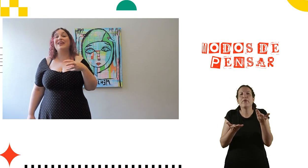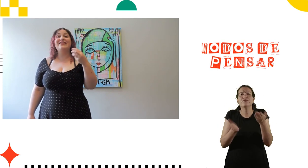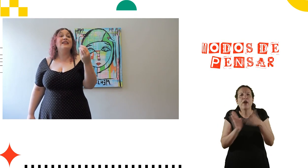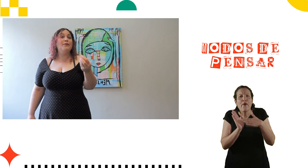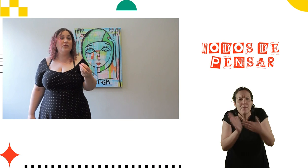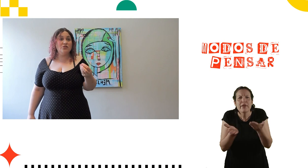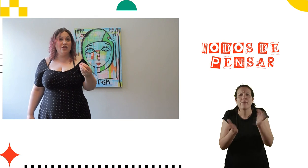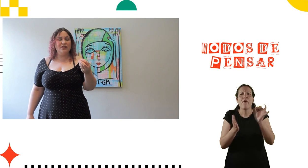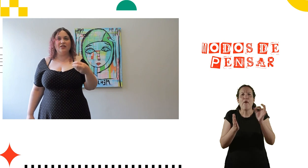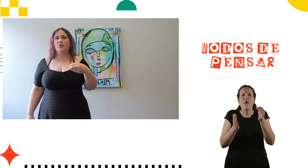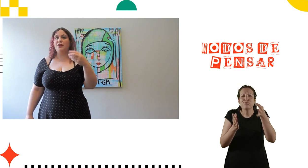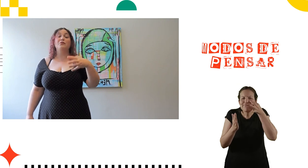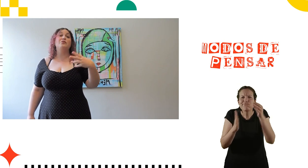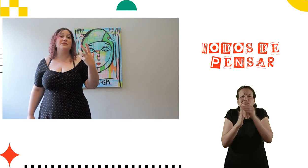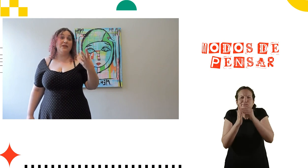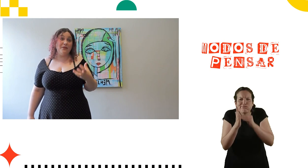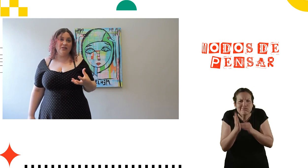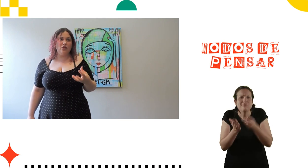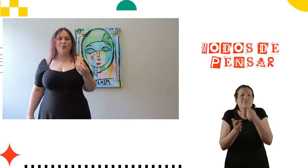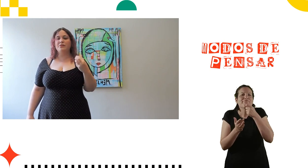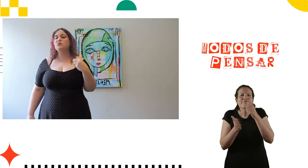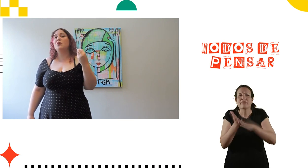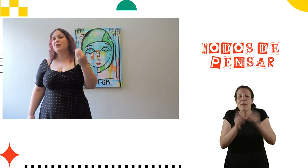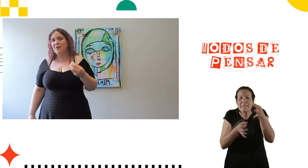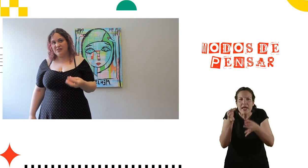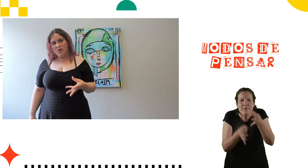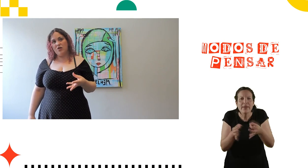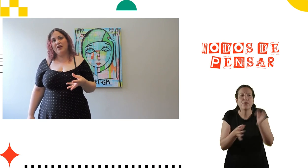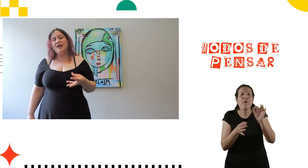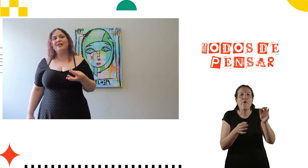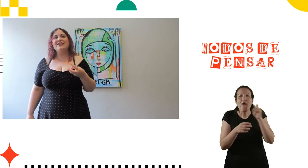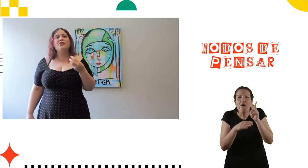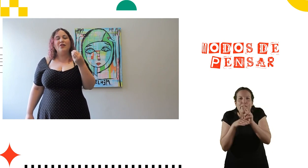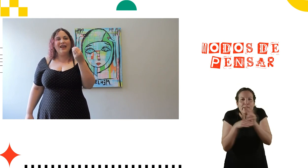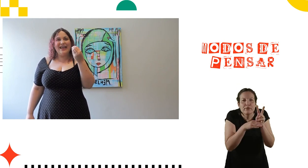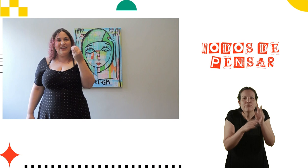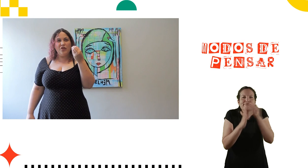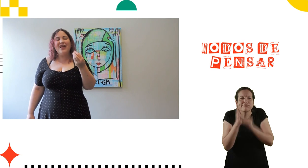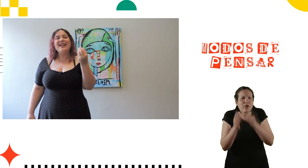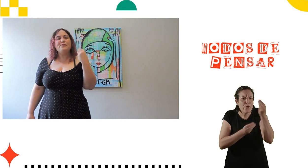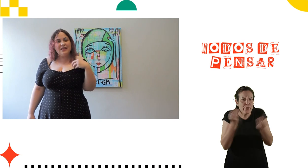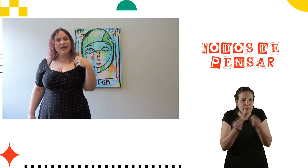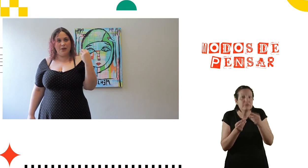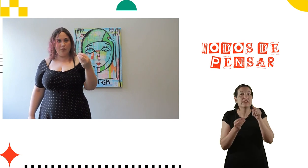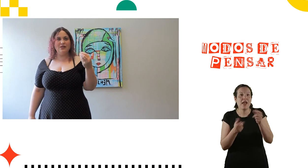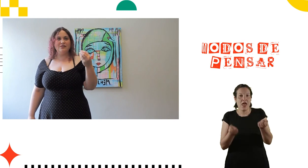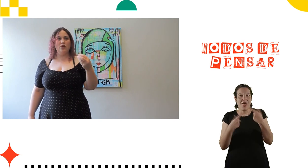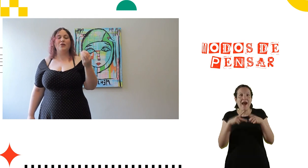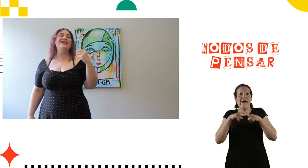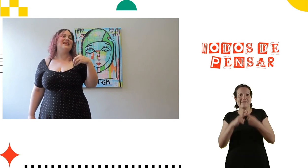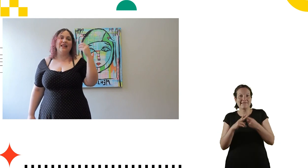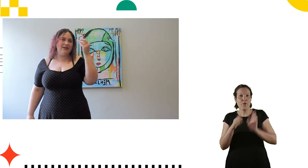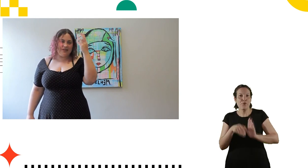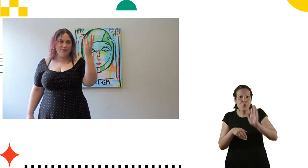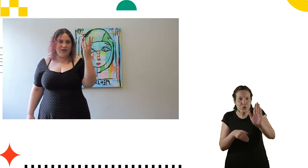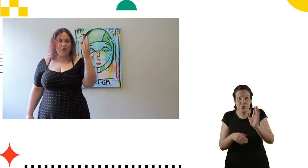cómo registramos datos, por ejemplo, en un experimento, cómo hacemos una observación. Y eso nos da herramientas después, una vez